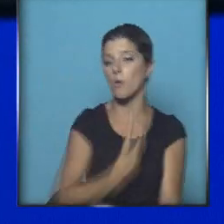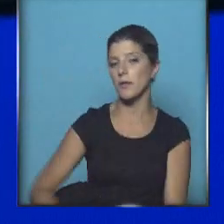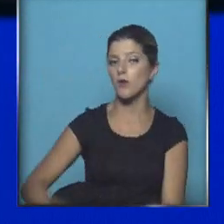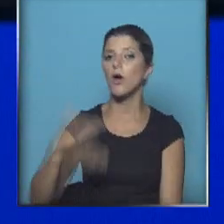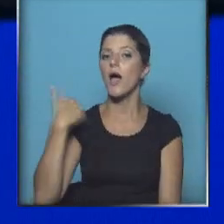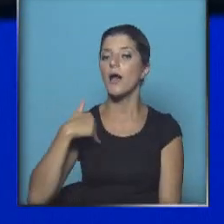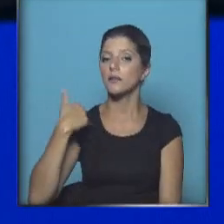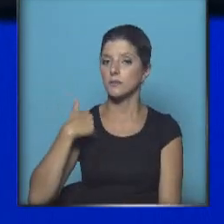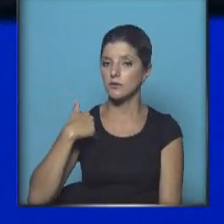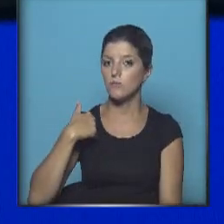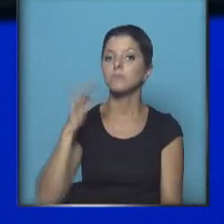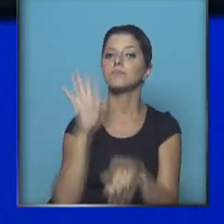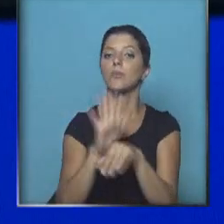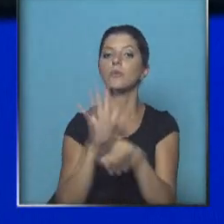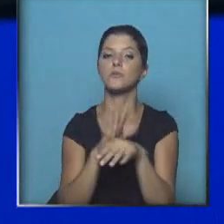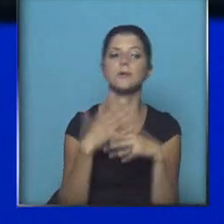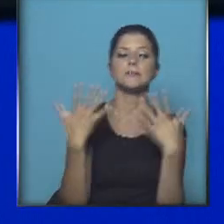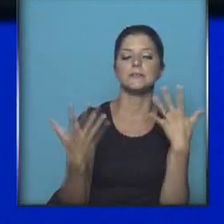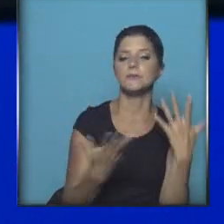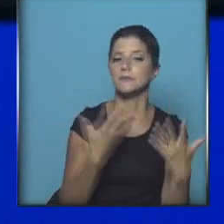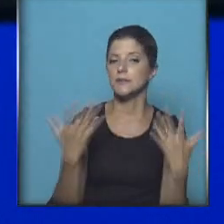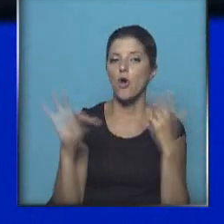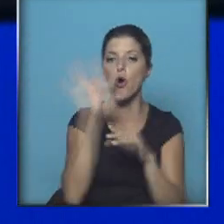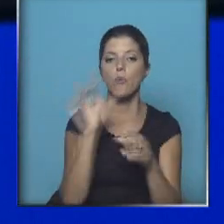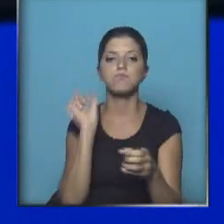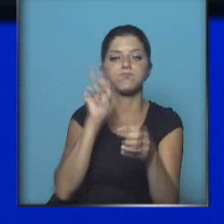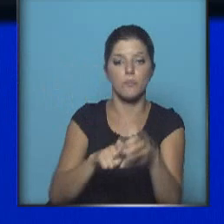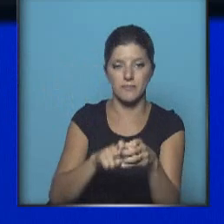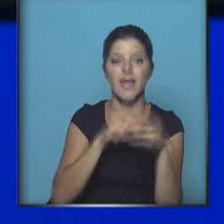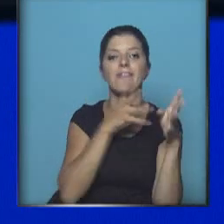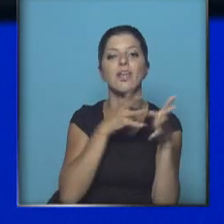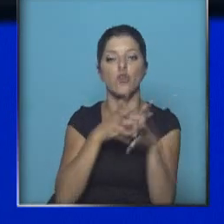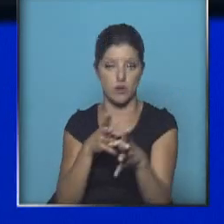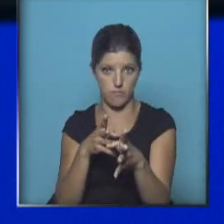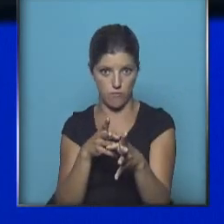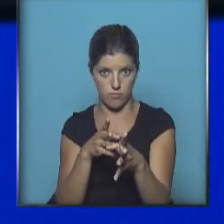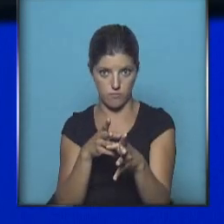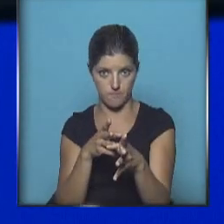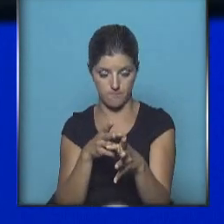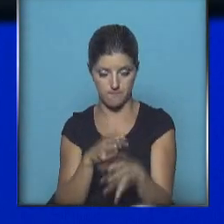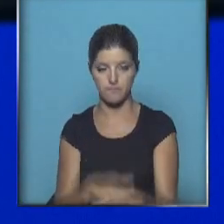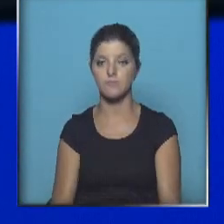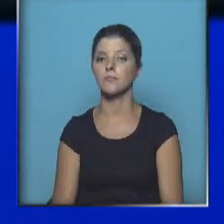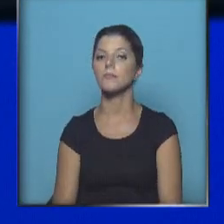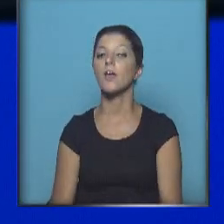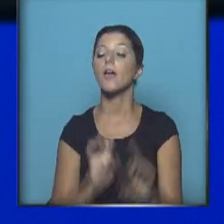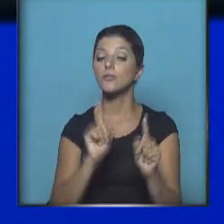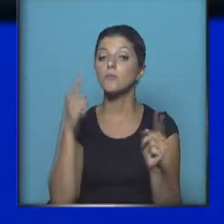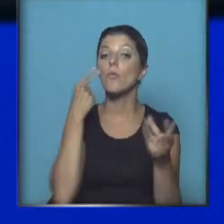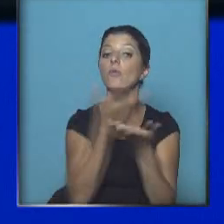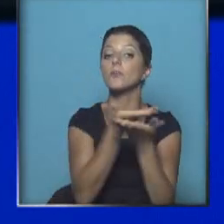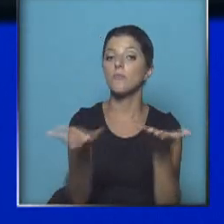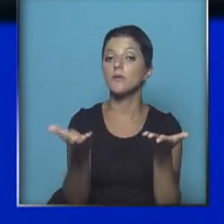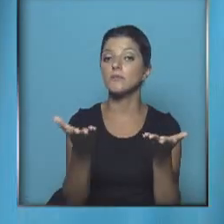como vacilante o cómplice del terrorismo, que se expresa a través de